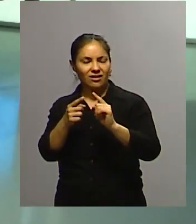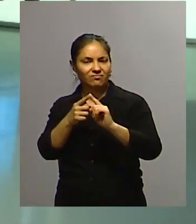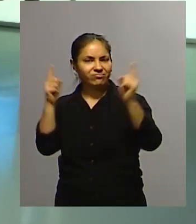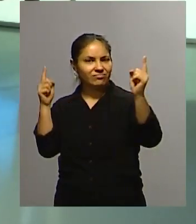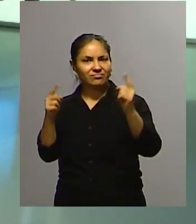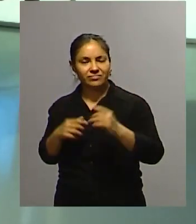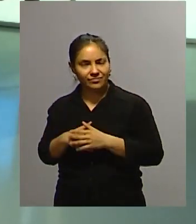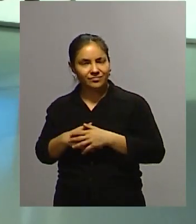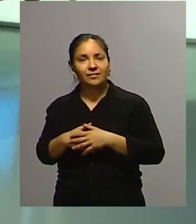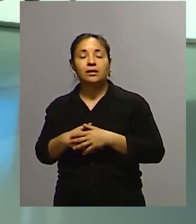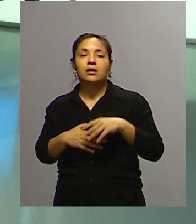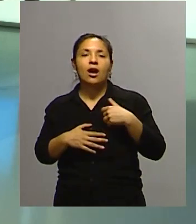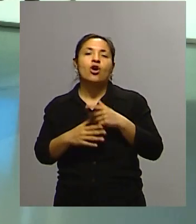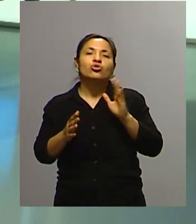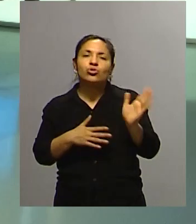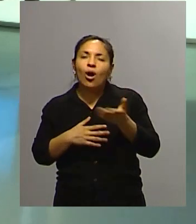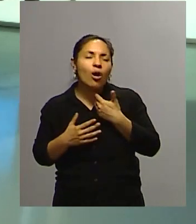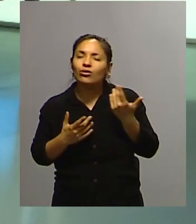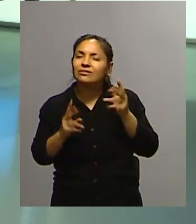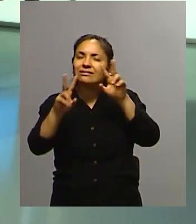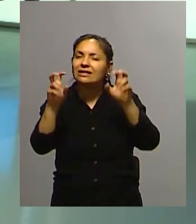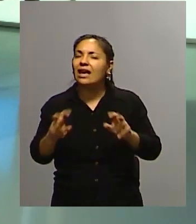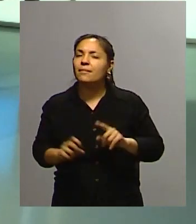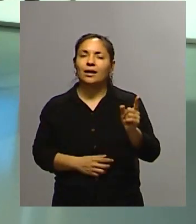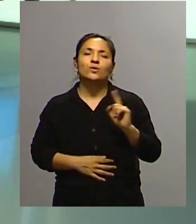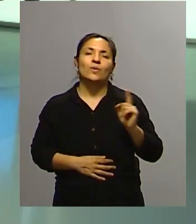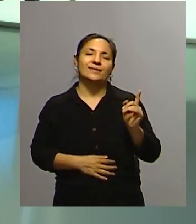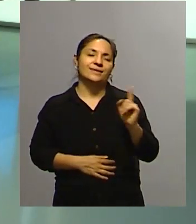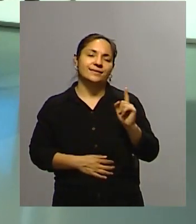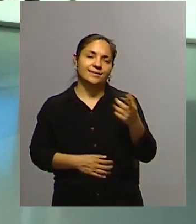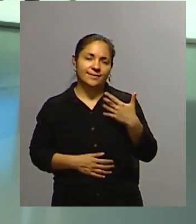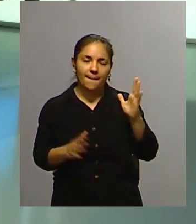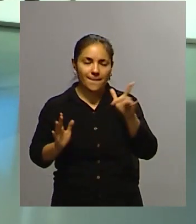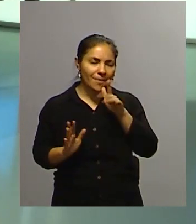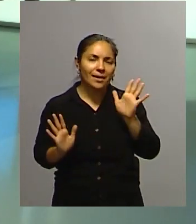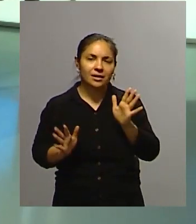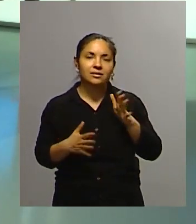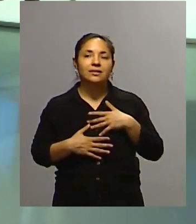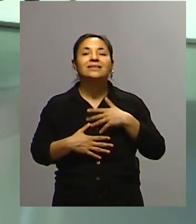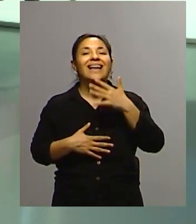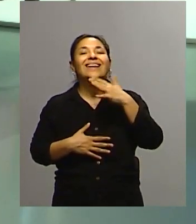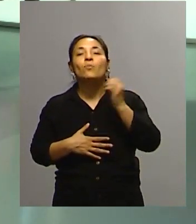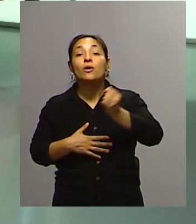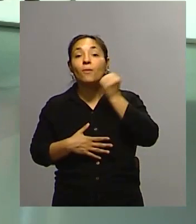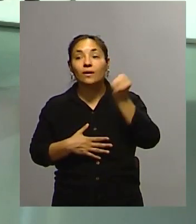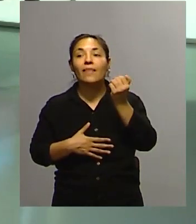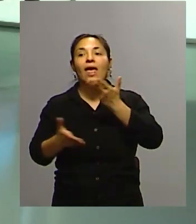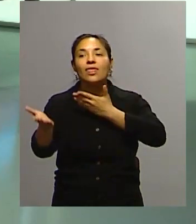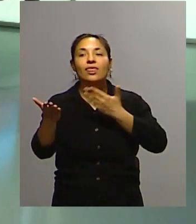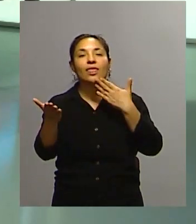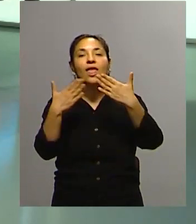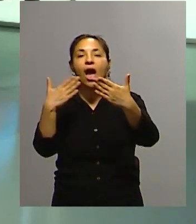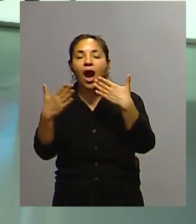temas. Sí entiendo que no hay que perder el diálogo. El